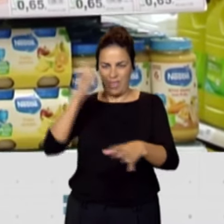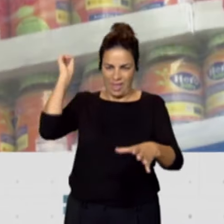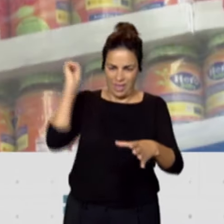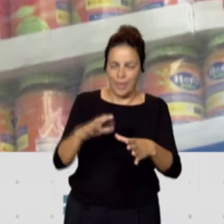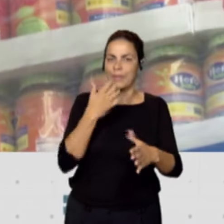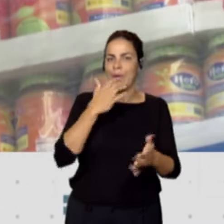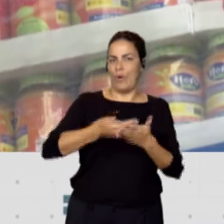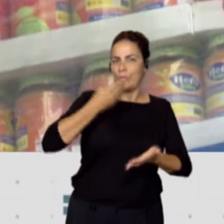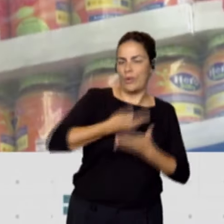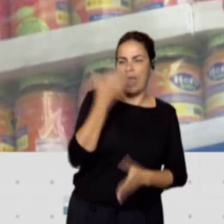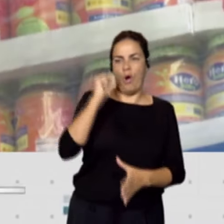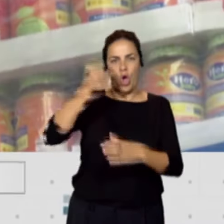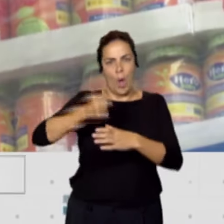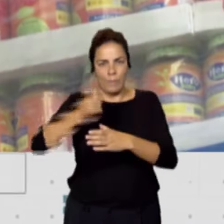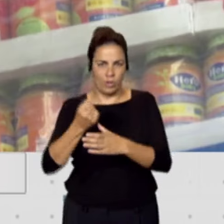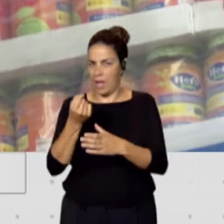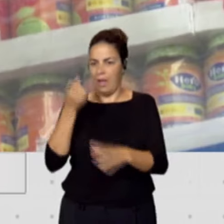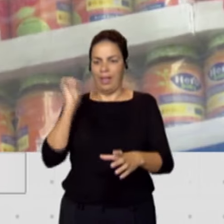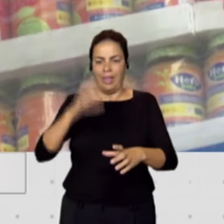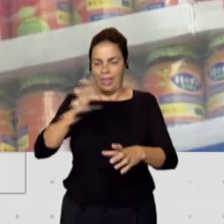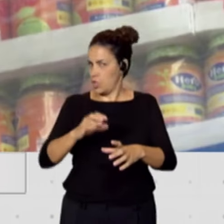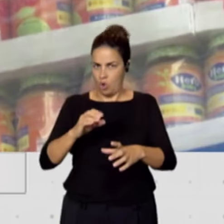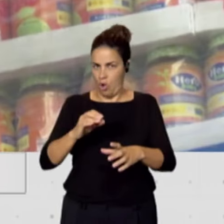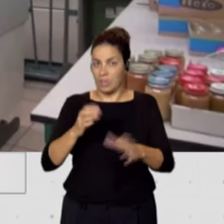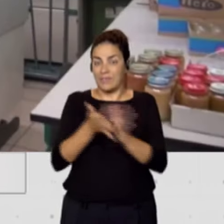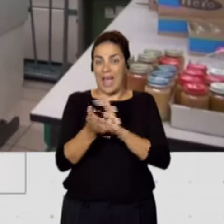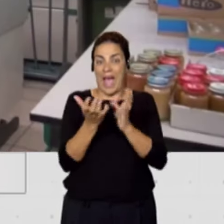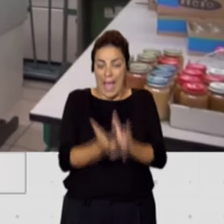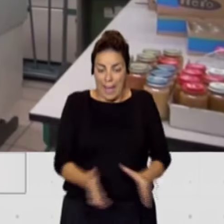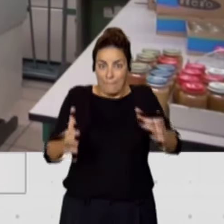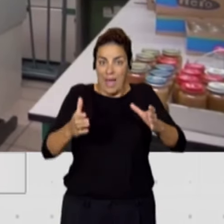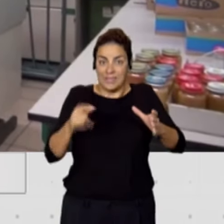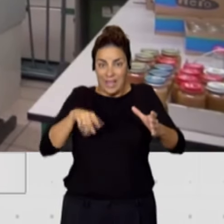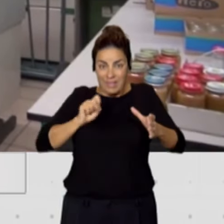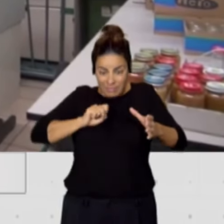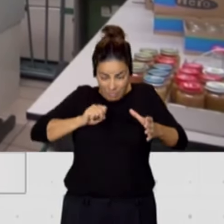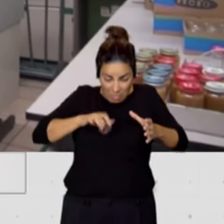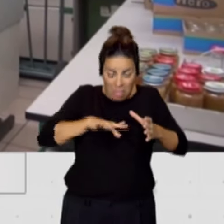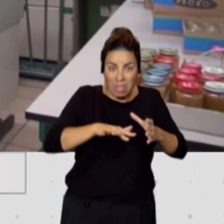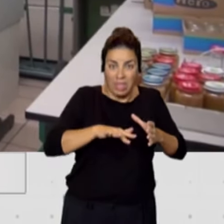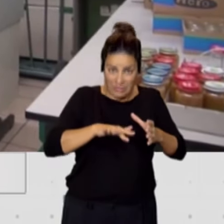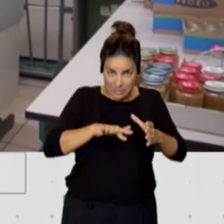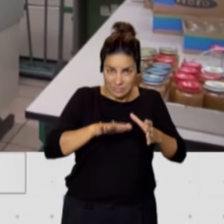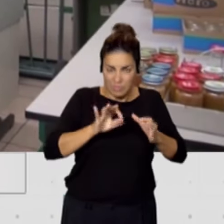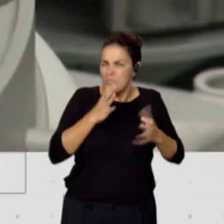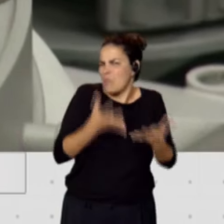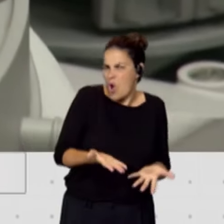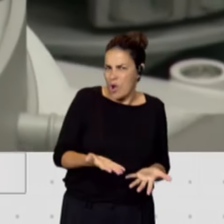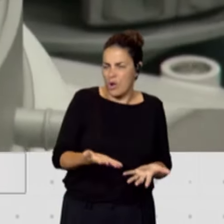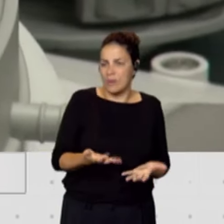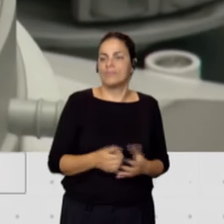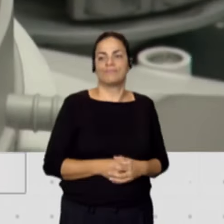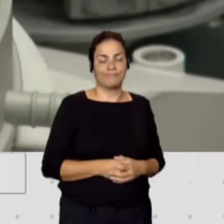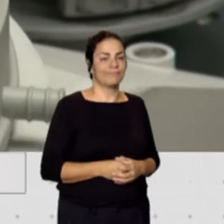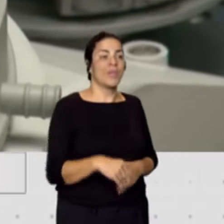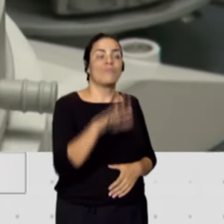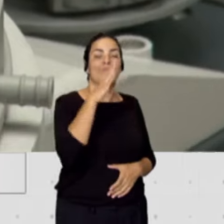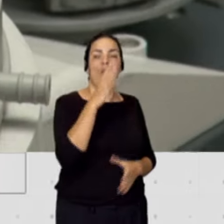la compota infantil sino que se desprenden del envase por qué ocurre esto porque no están